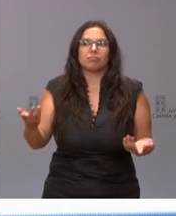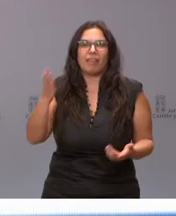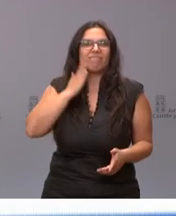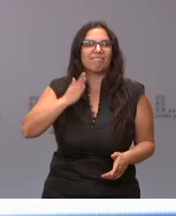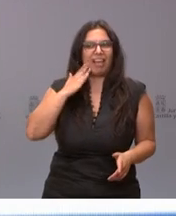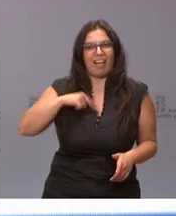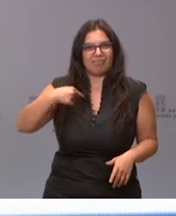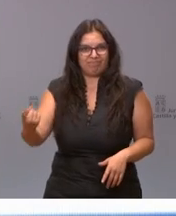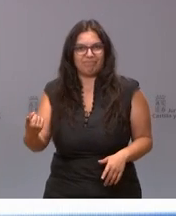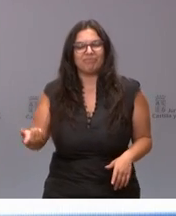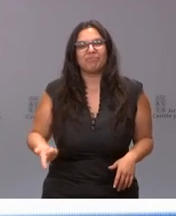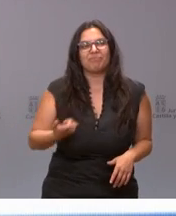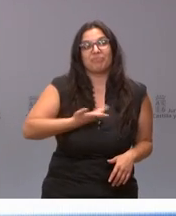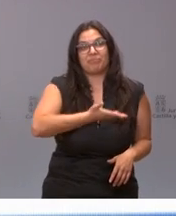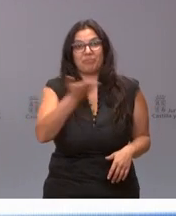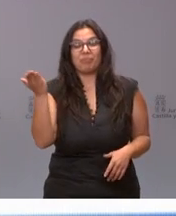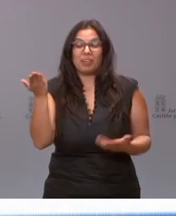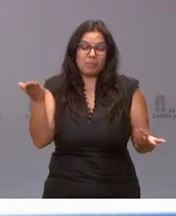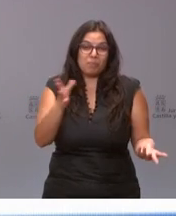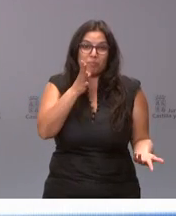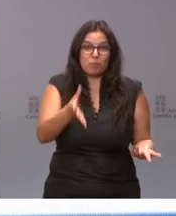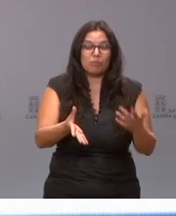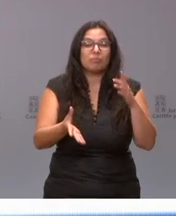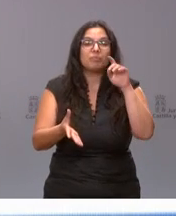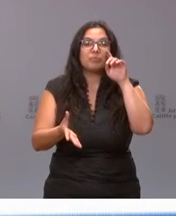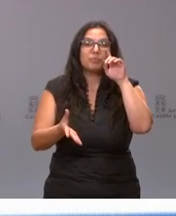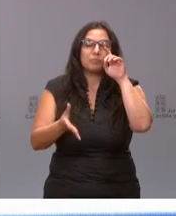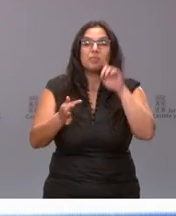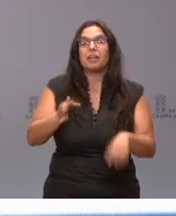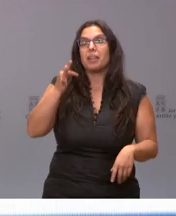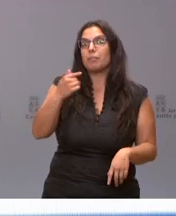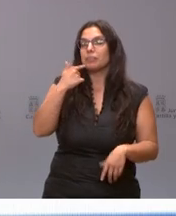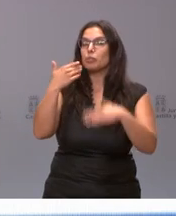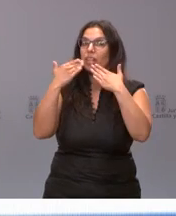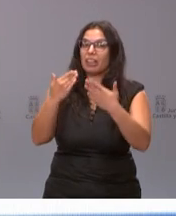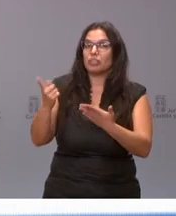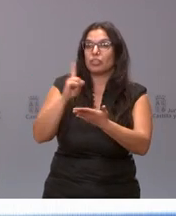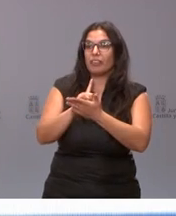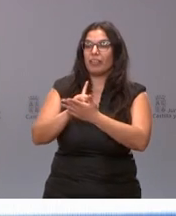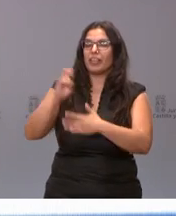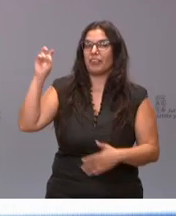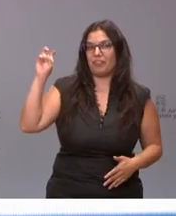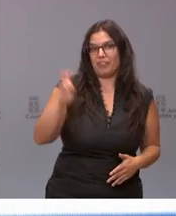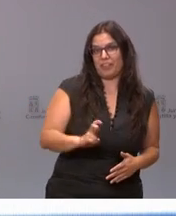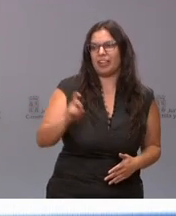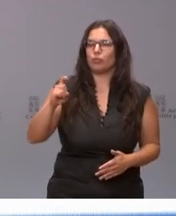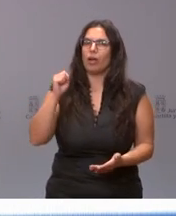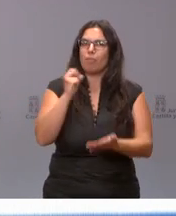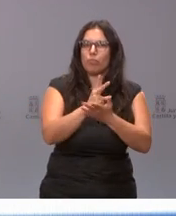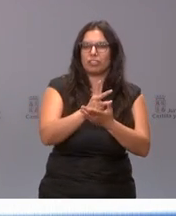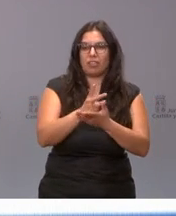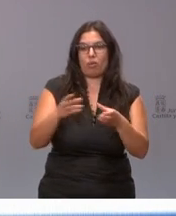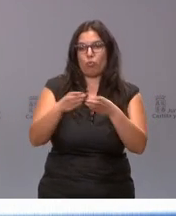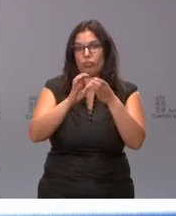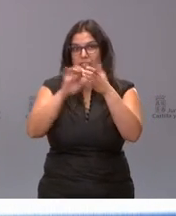apreciado y por eso, bueno, pues además agradecemos una vez más tu presencia y esa apuesta de la Junta